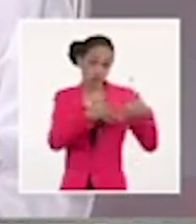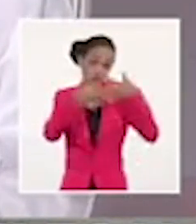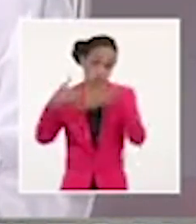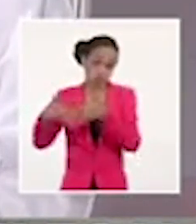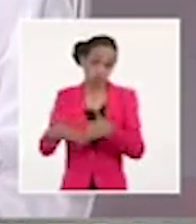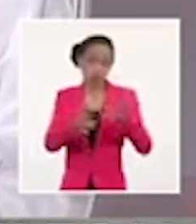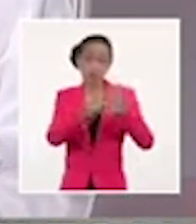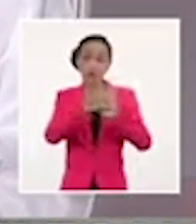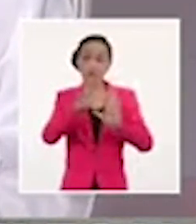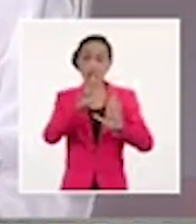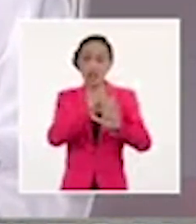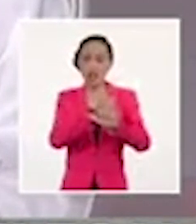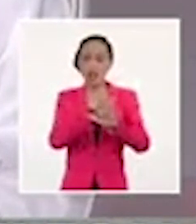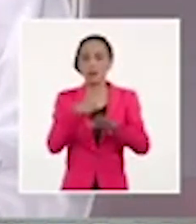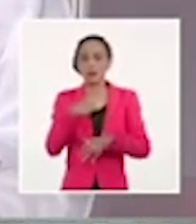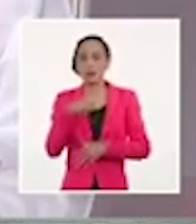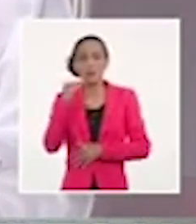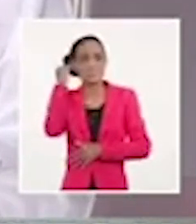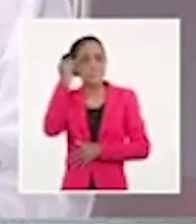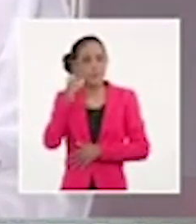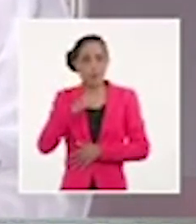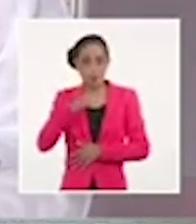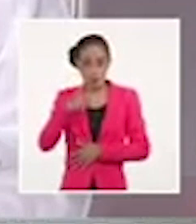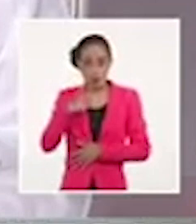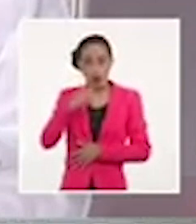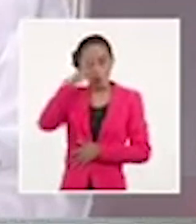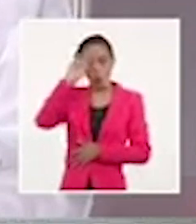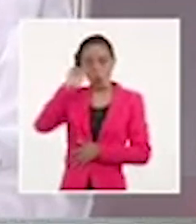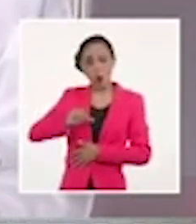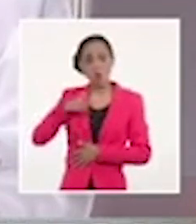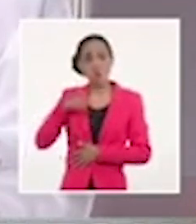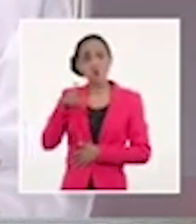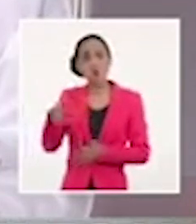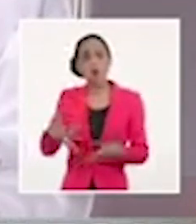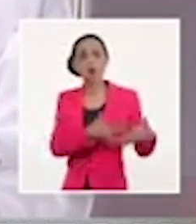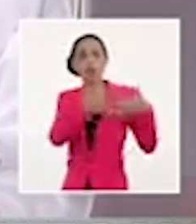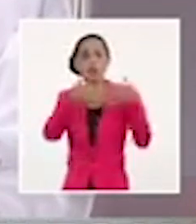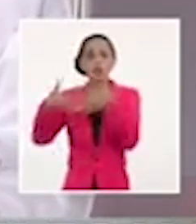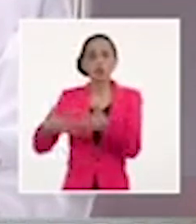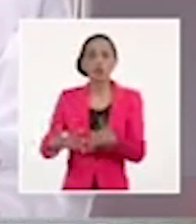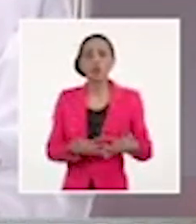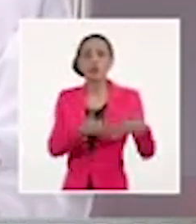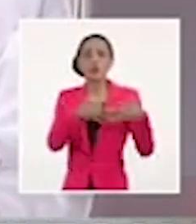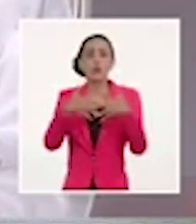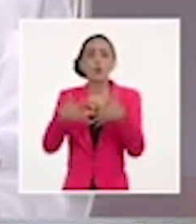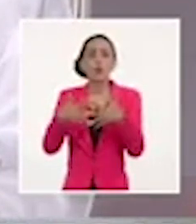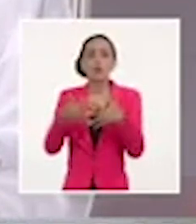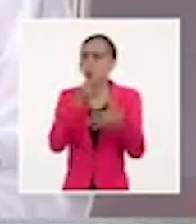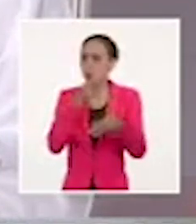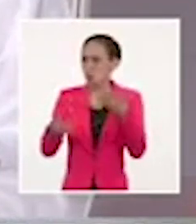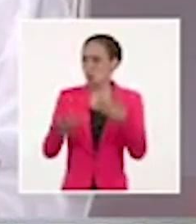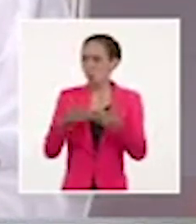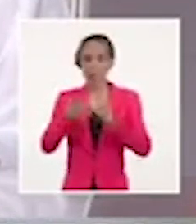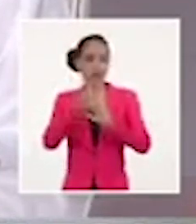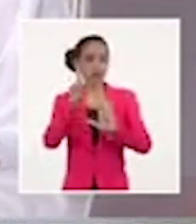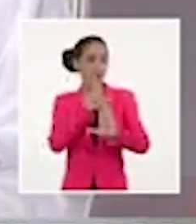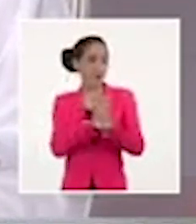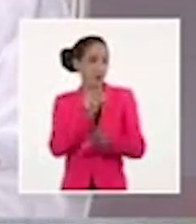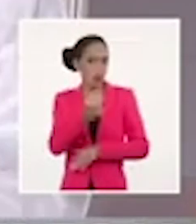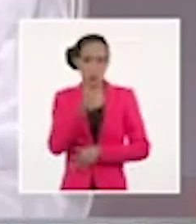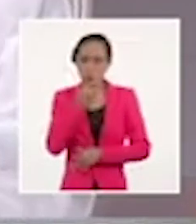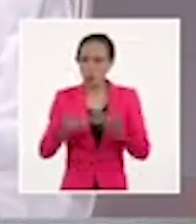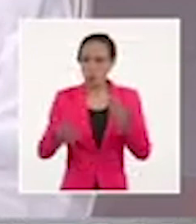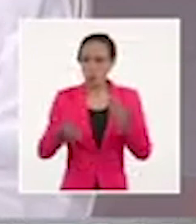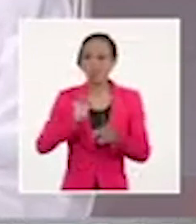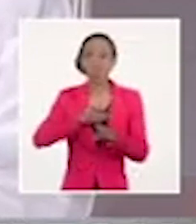si usted arriba a los eeuu cualquiera sea la vida que utilice para llegar a este país usted tiene derecho